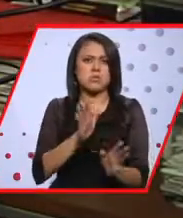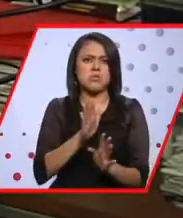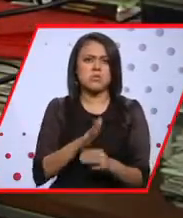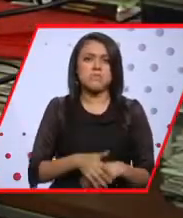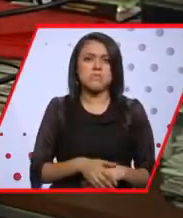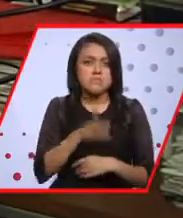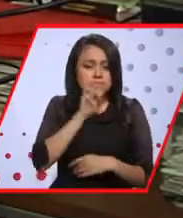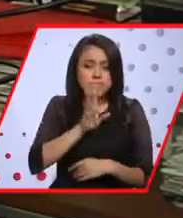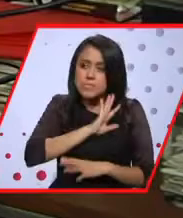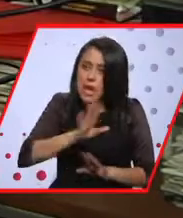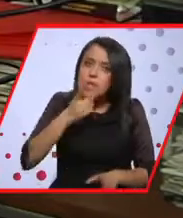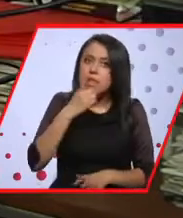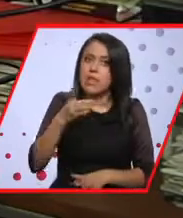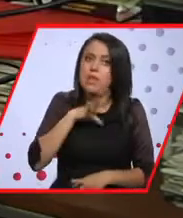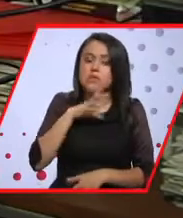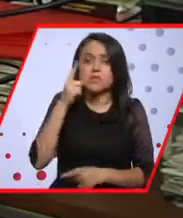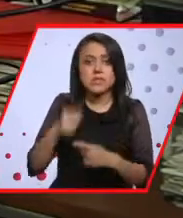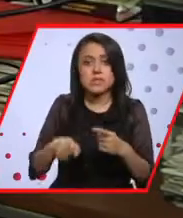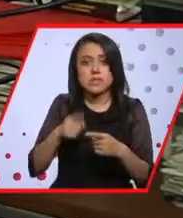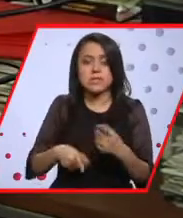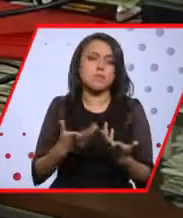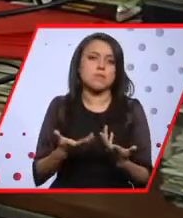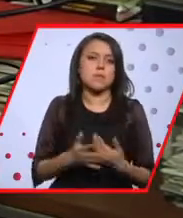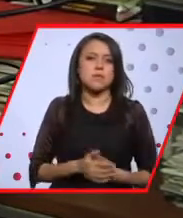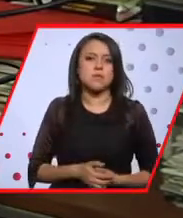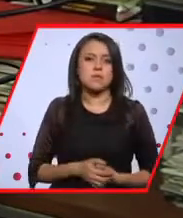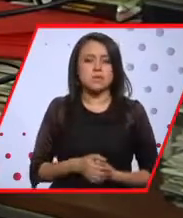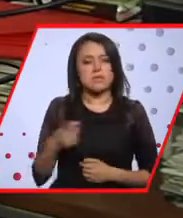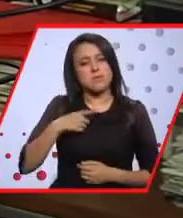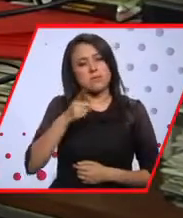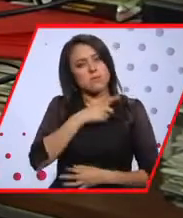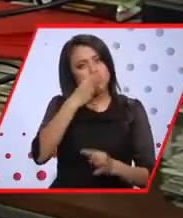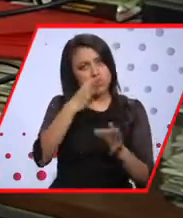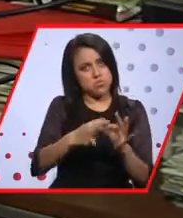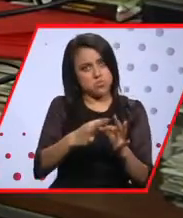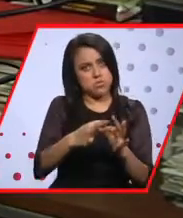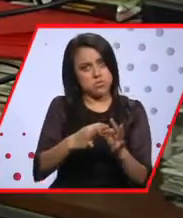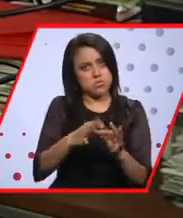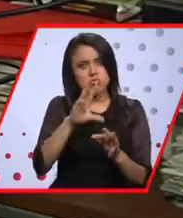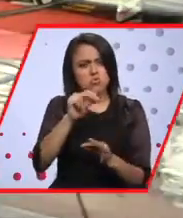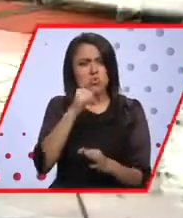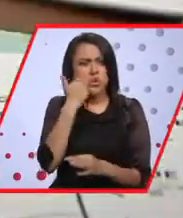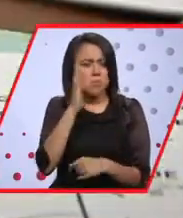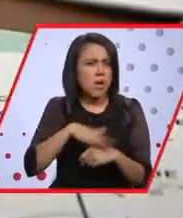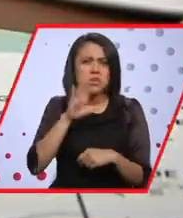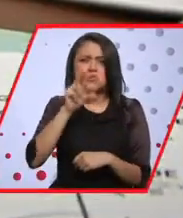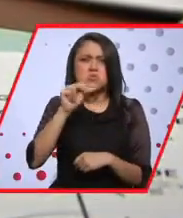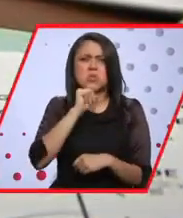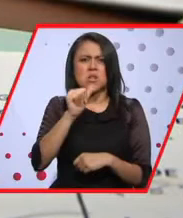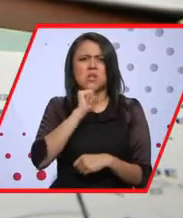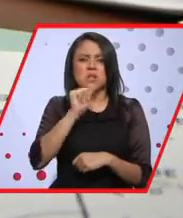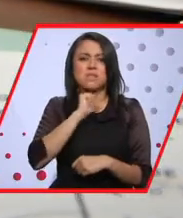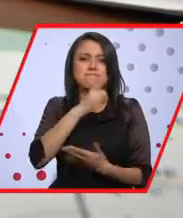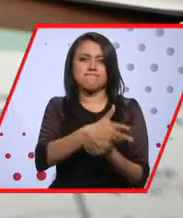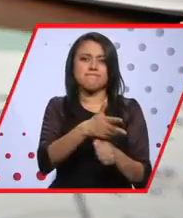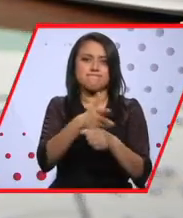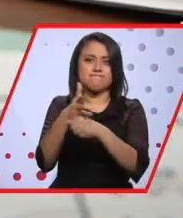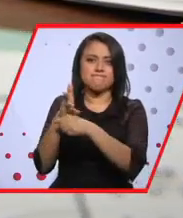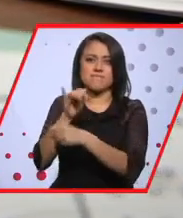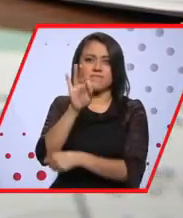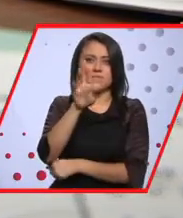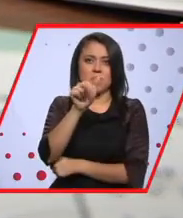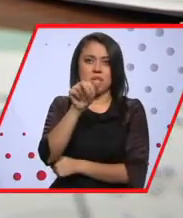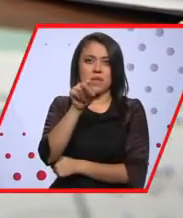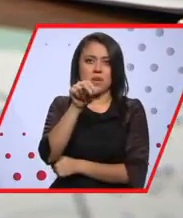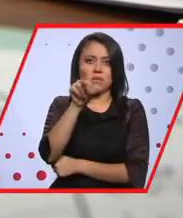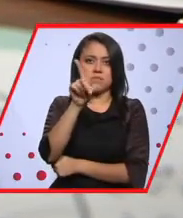Ya hay una sentencia, esa sentencia que se cumpla como tal. No pido nada más. Son imágenes de Fernando